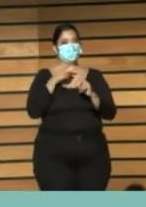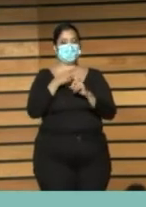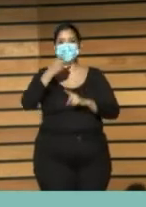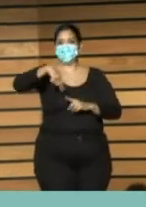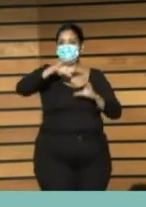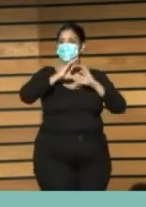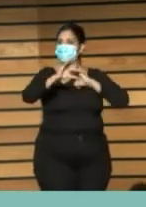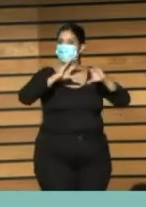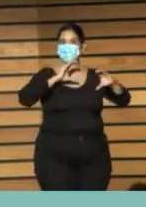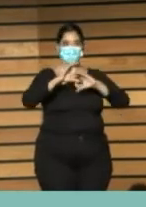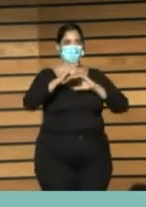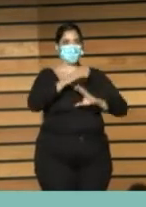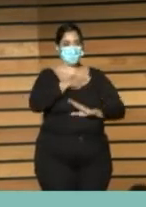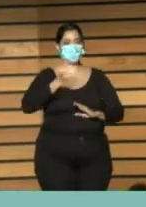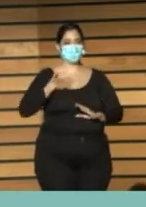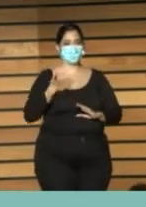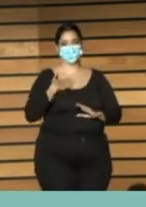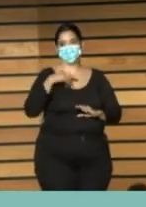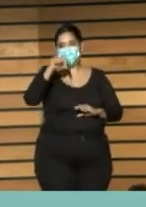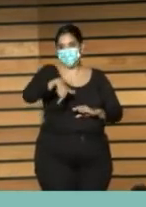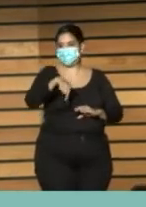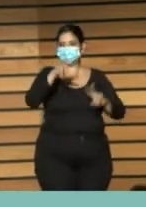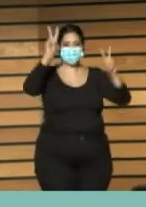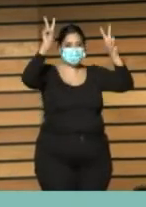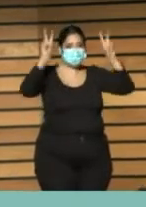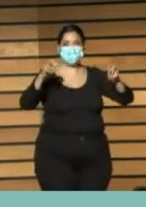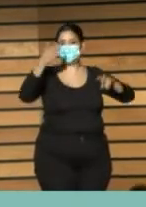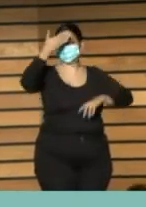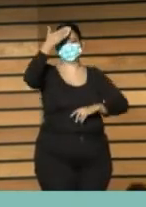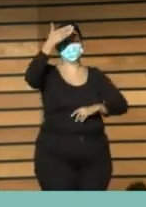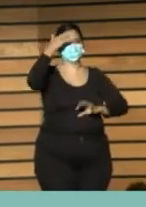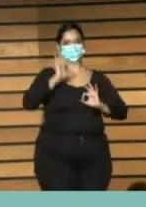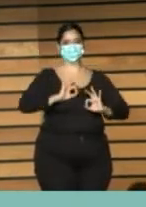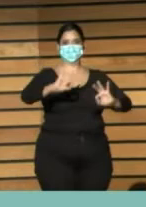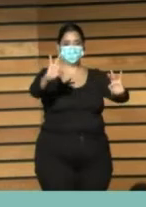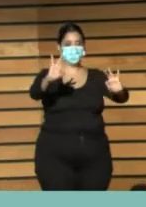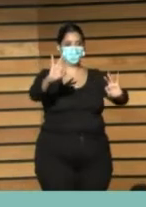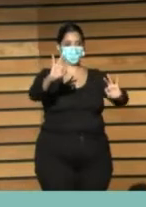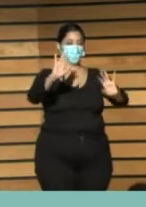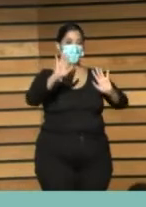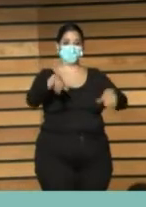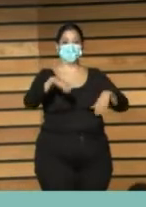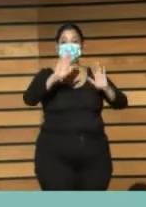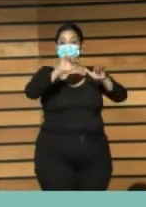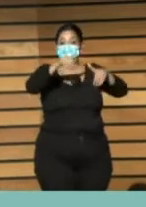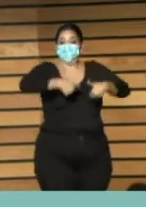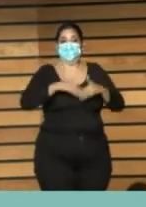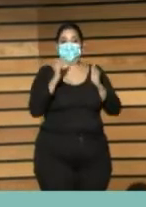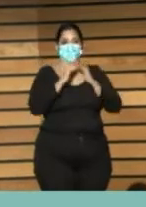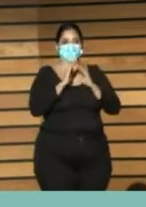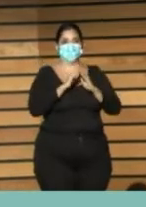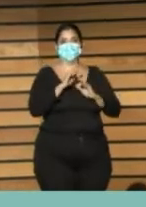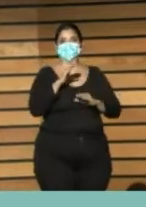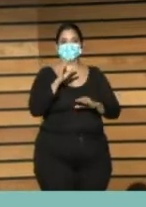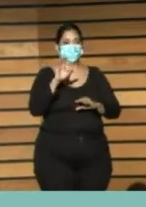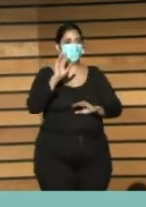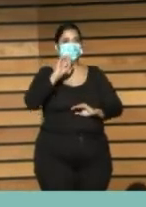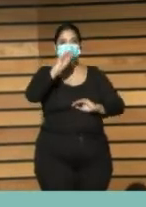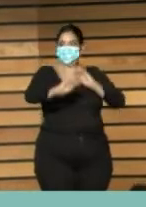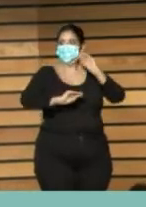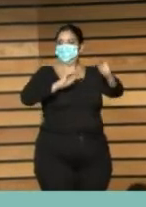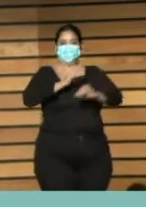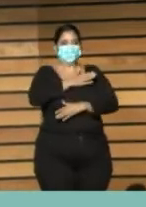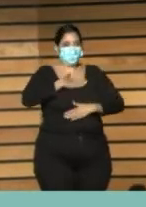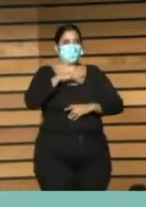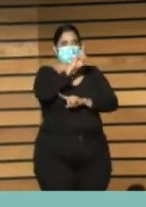estos días de Congreso y creo que más allá de encontrar una respuesta, volvemos a casa con muchas preguntas. Desde SEDIC, pensamos que